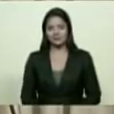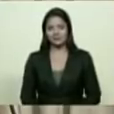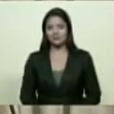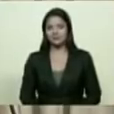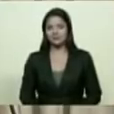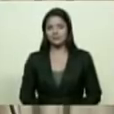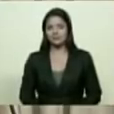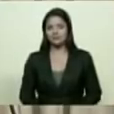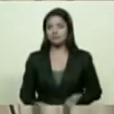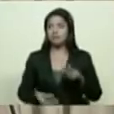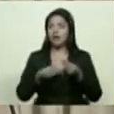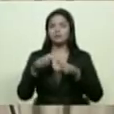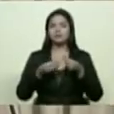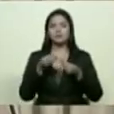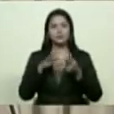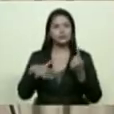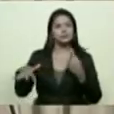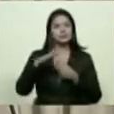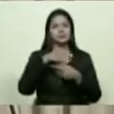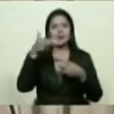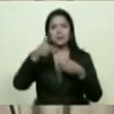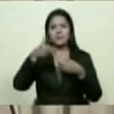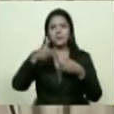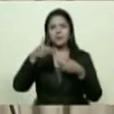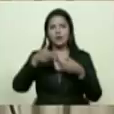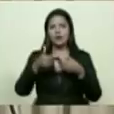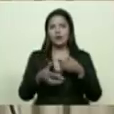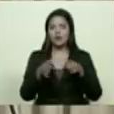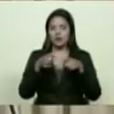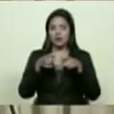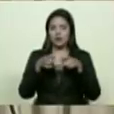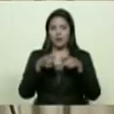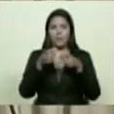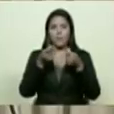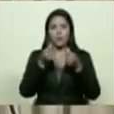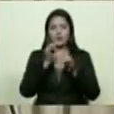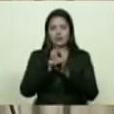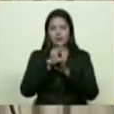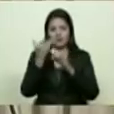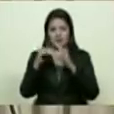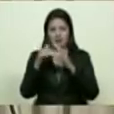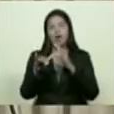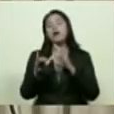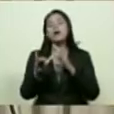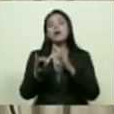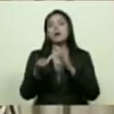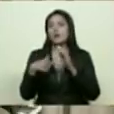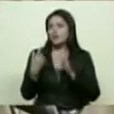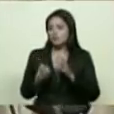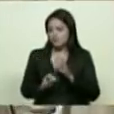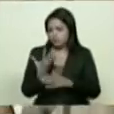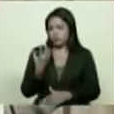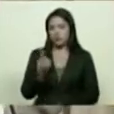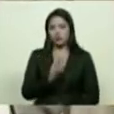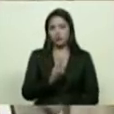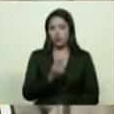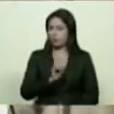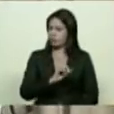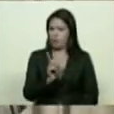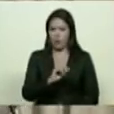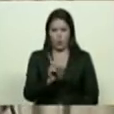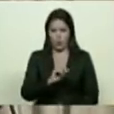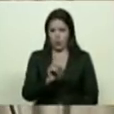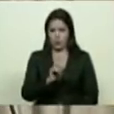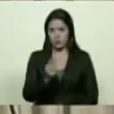Construir un ecosistema Petro. El Petro no puede nacer solo. El Petro no es un instrumento aislado.